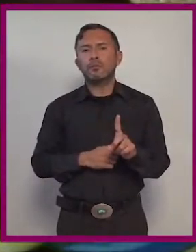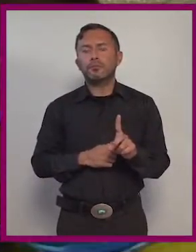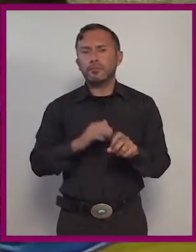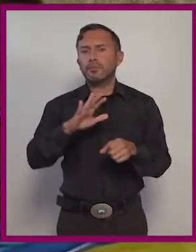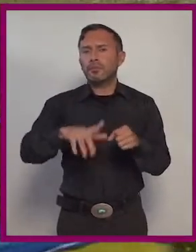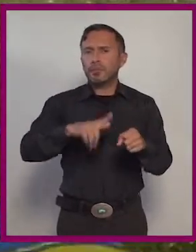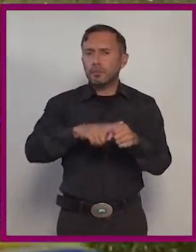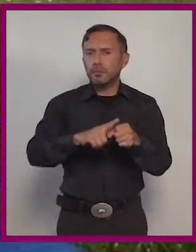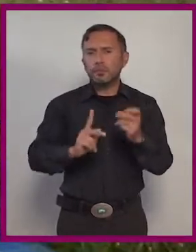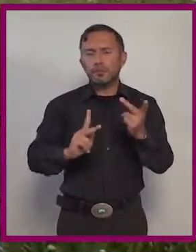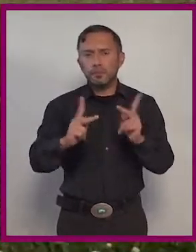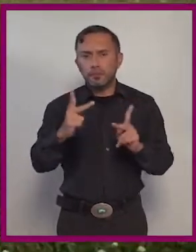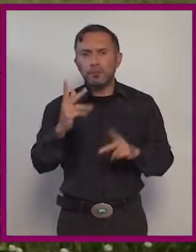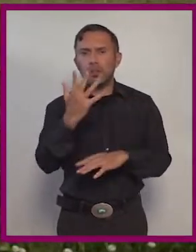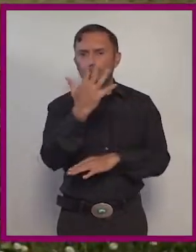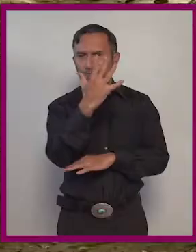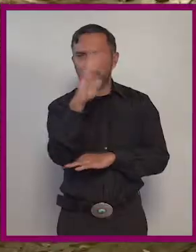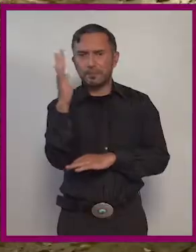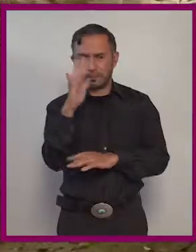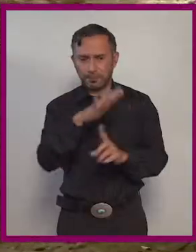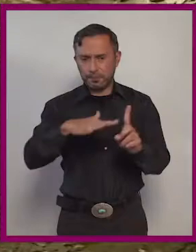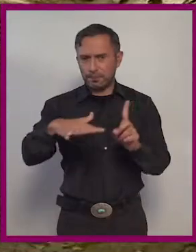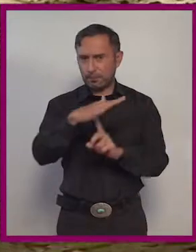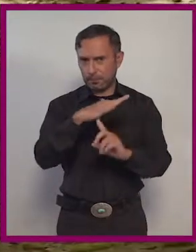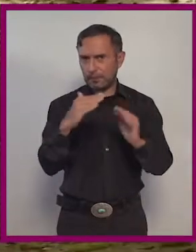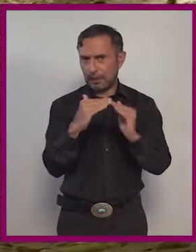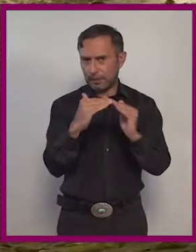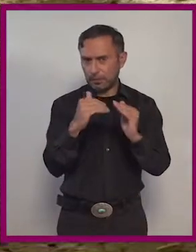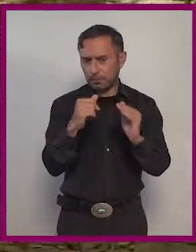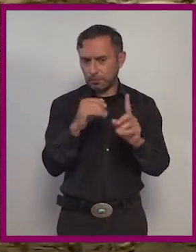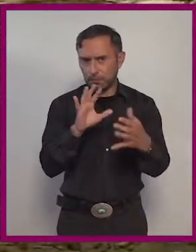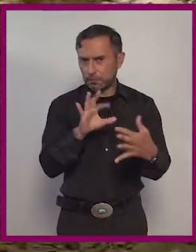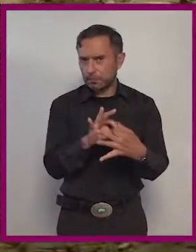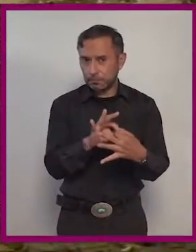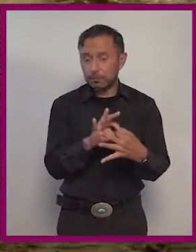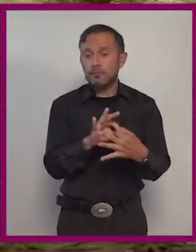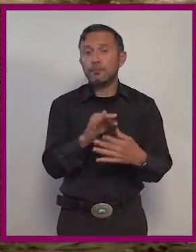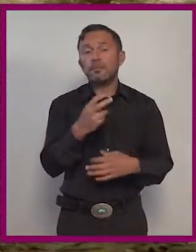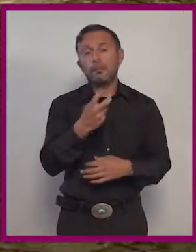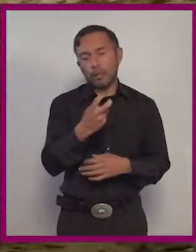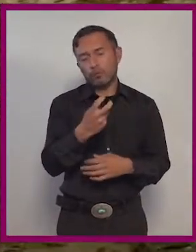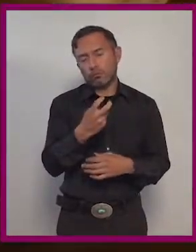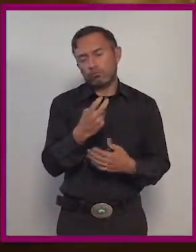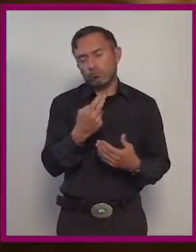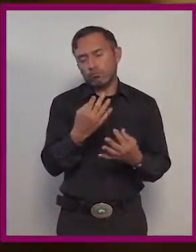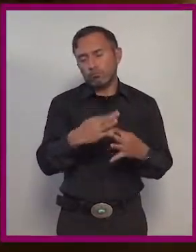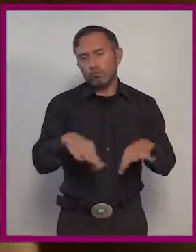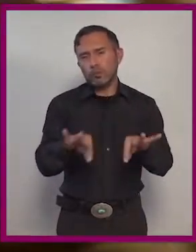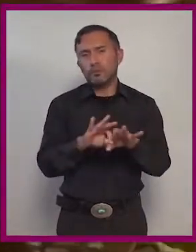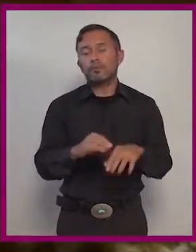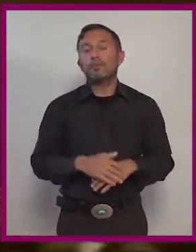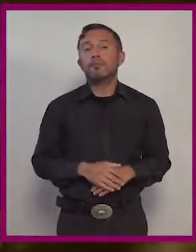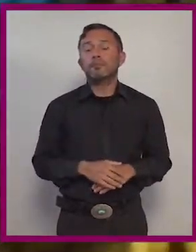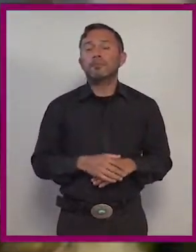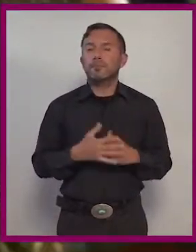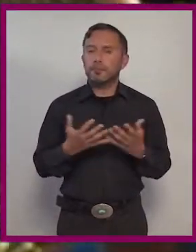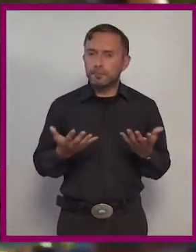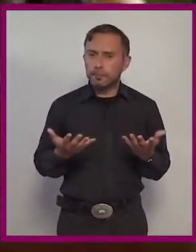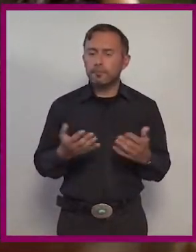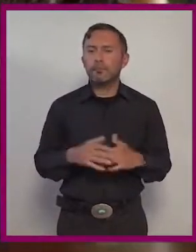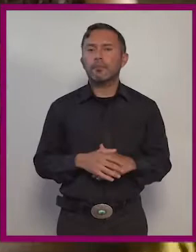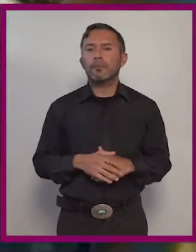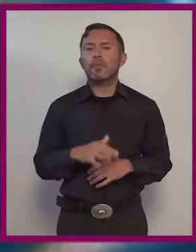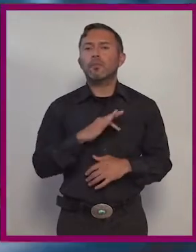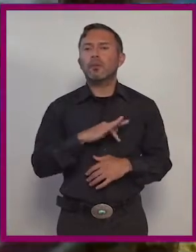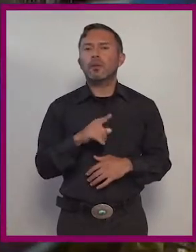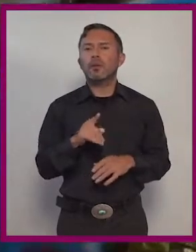geográfico, ecológico, biológico en el que habitan. Entonces, esa es parte de la gran importancia que tienen, ¿no? Entonces, ¿de qué manera esto